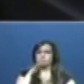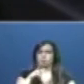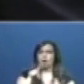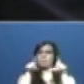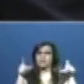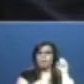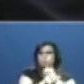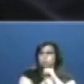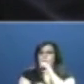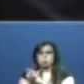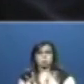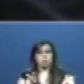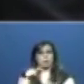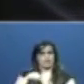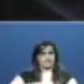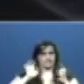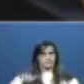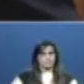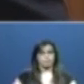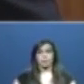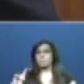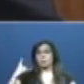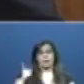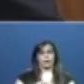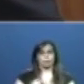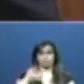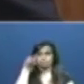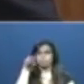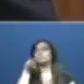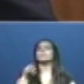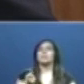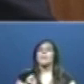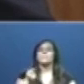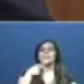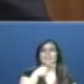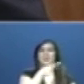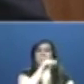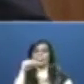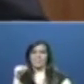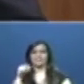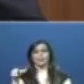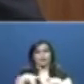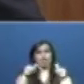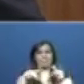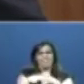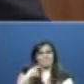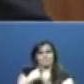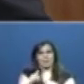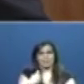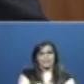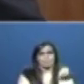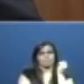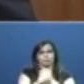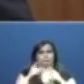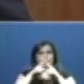empresariales en Castilla y león el primero el de las más de 100 sociedades mercantiles creadas en el primer